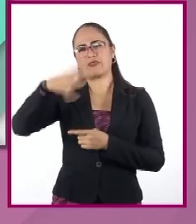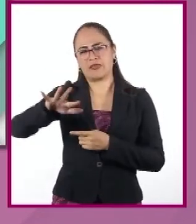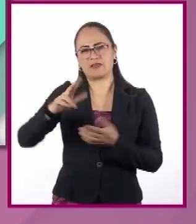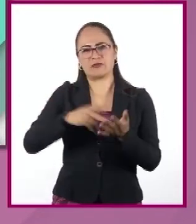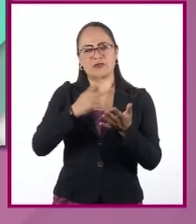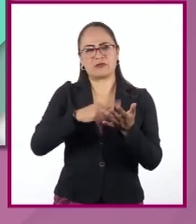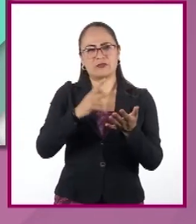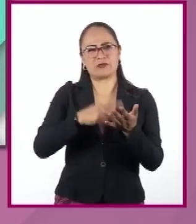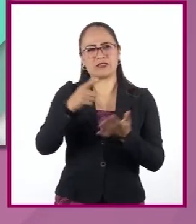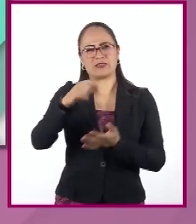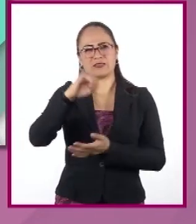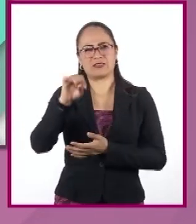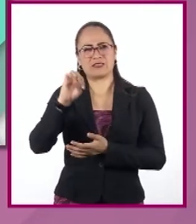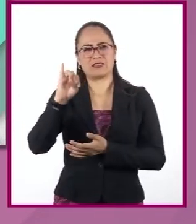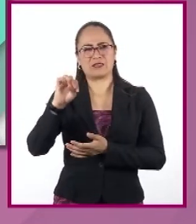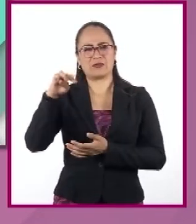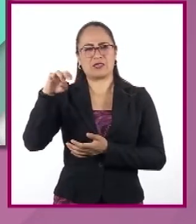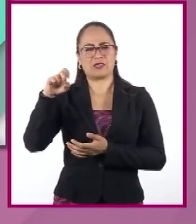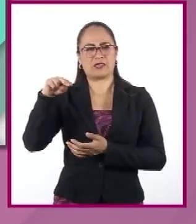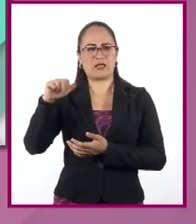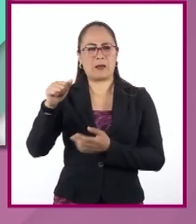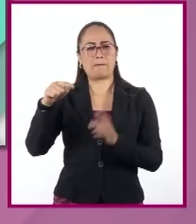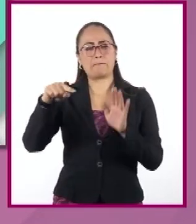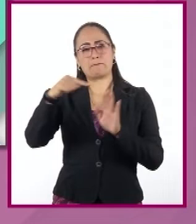Jimena menos 3 años.